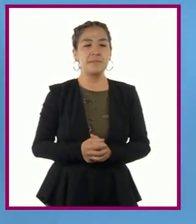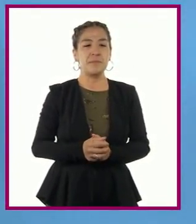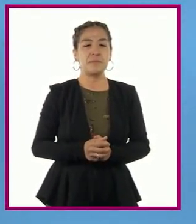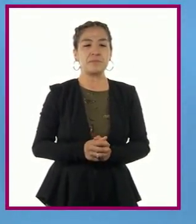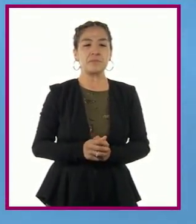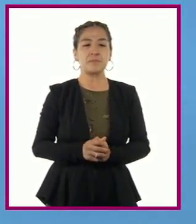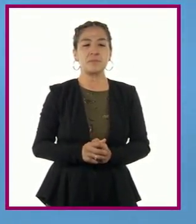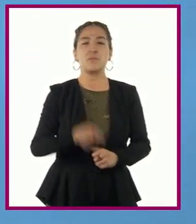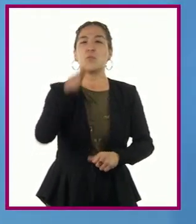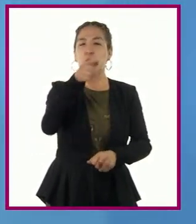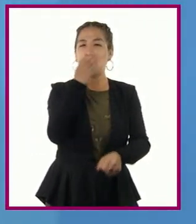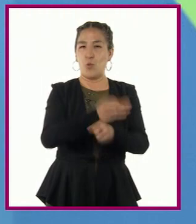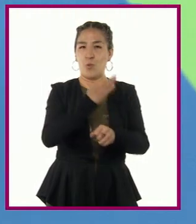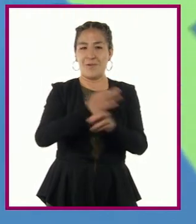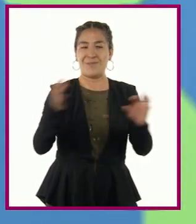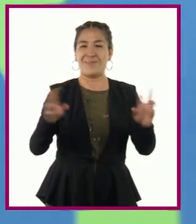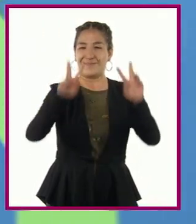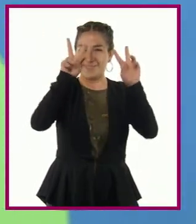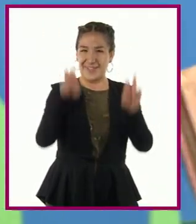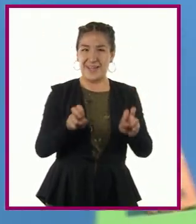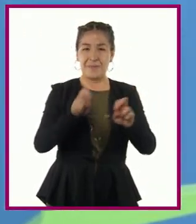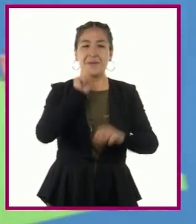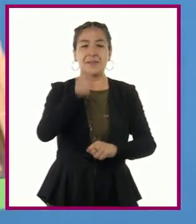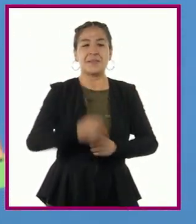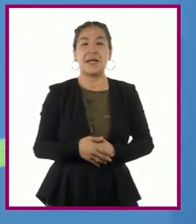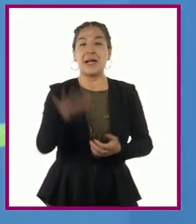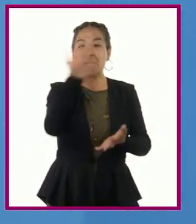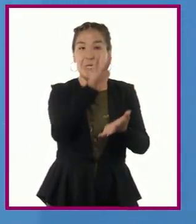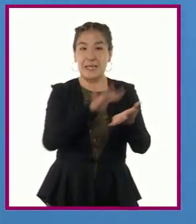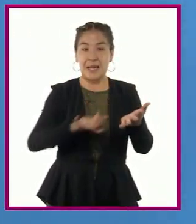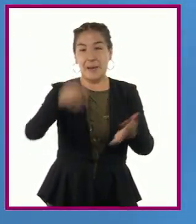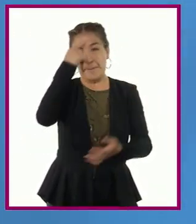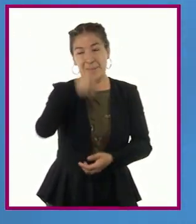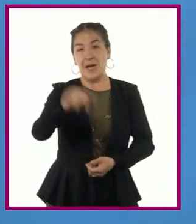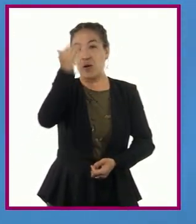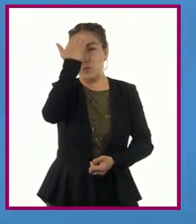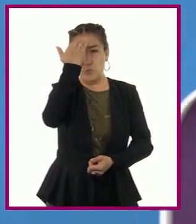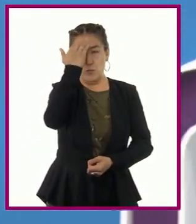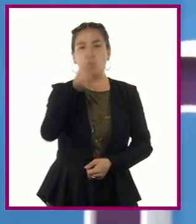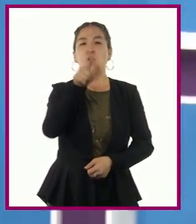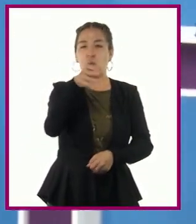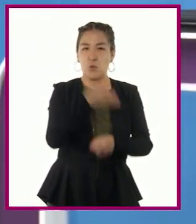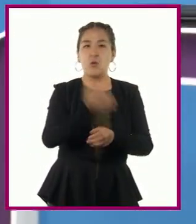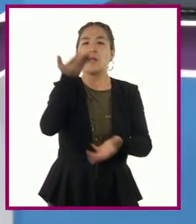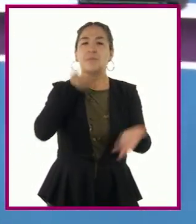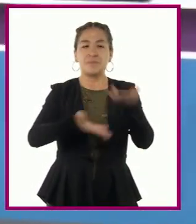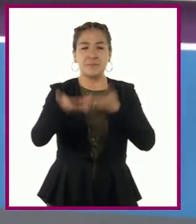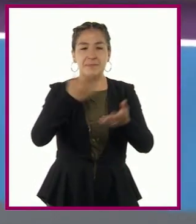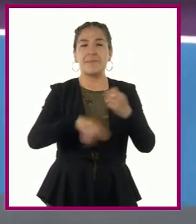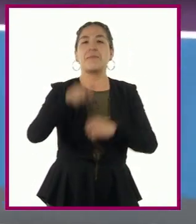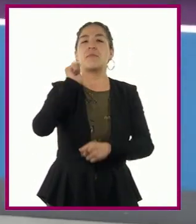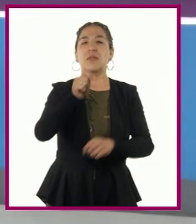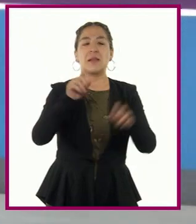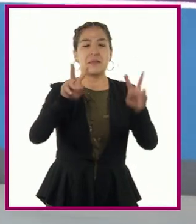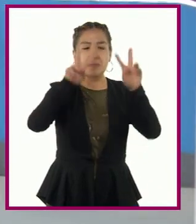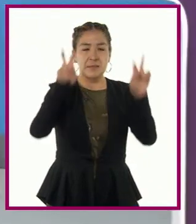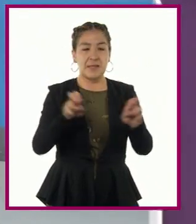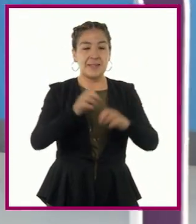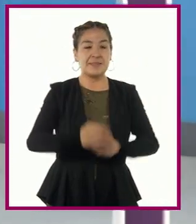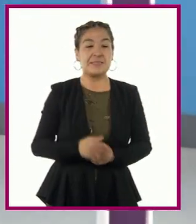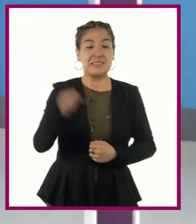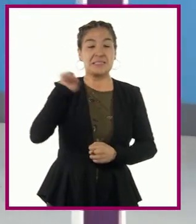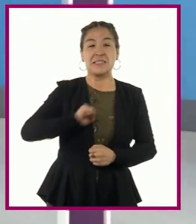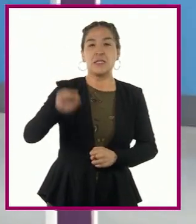Relacionado con el tema de hoy, en nuestra sección Leer para conocer, les compartiré un fragmento del capítulo El